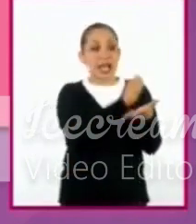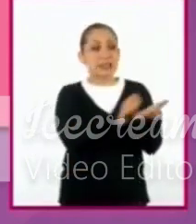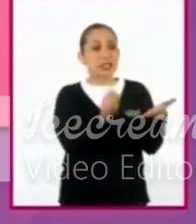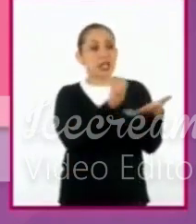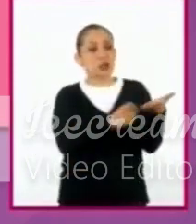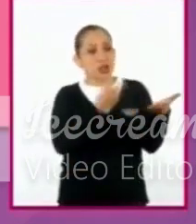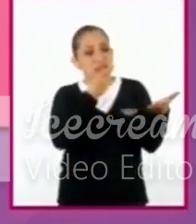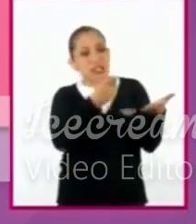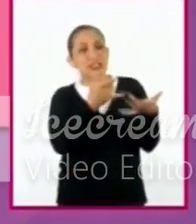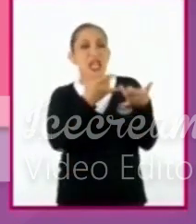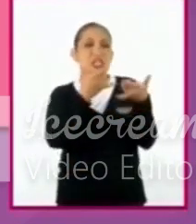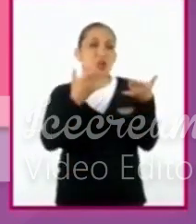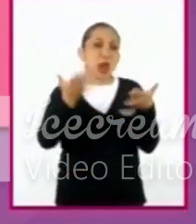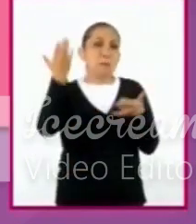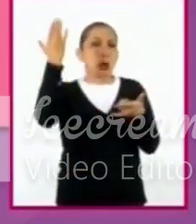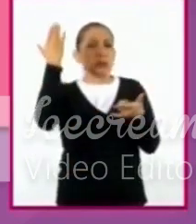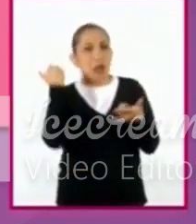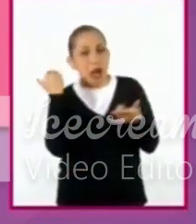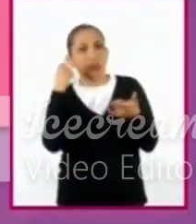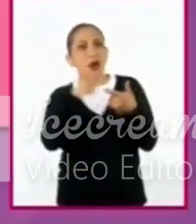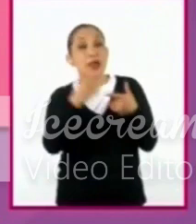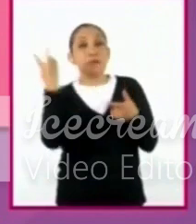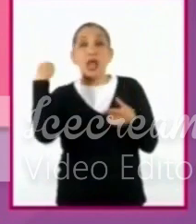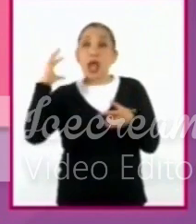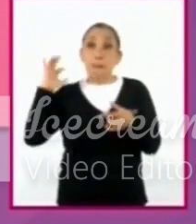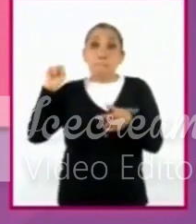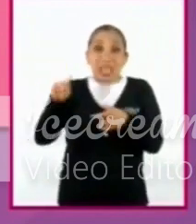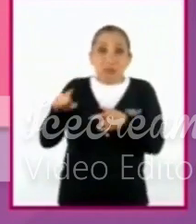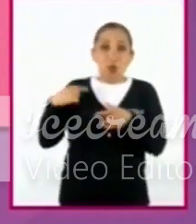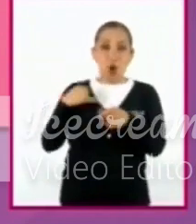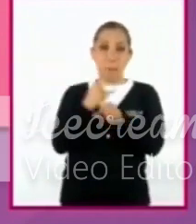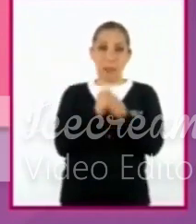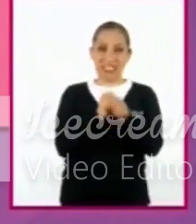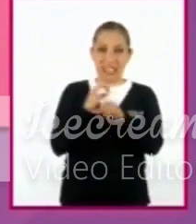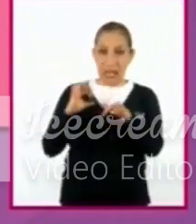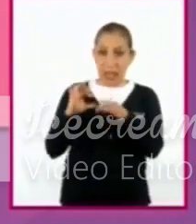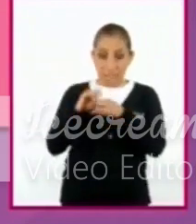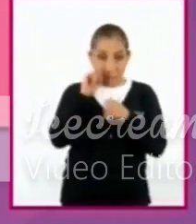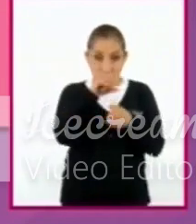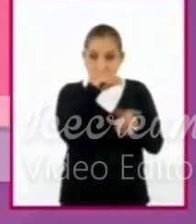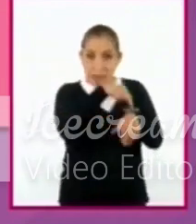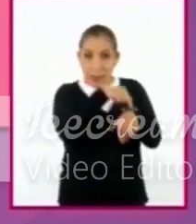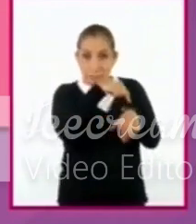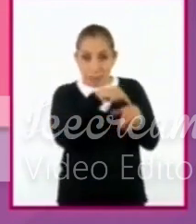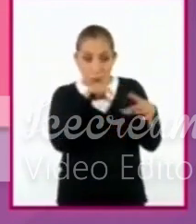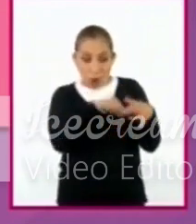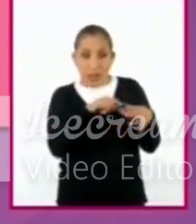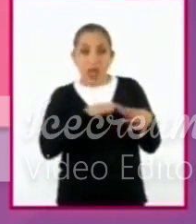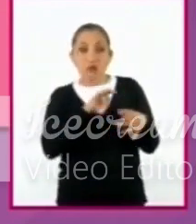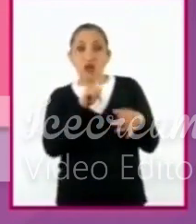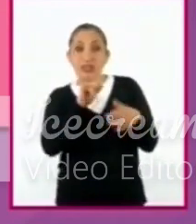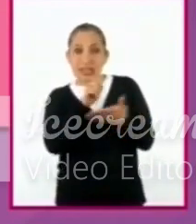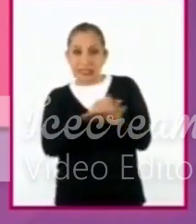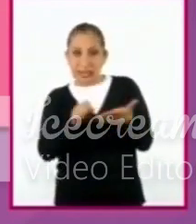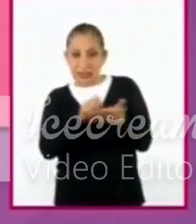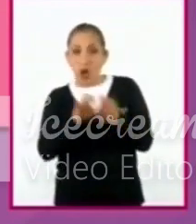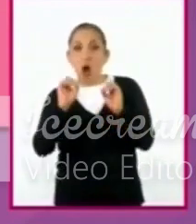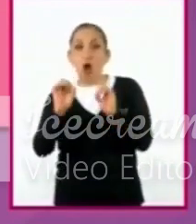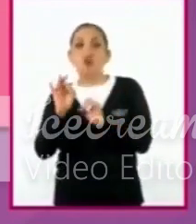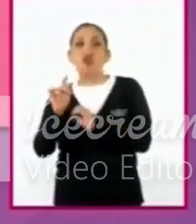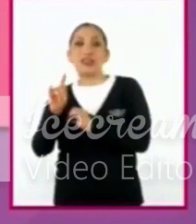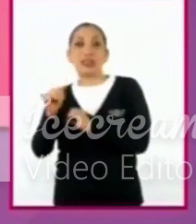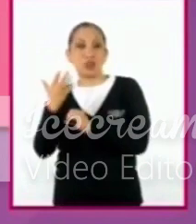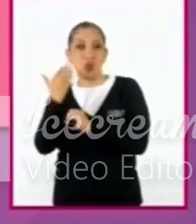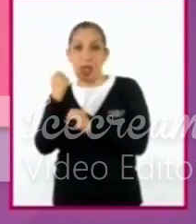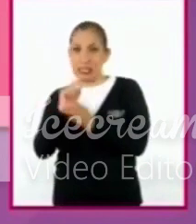que hablan del pasado y provienen de la época que investiga el historiador y se dividen en fuentes escritas y fuentes